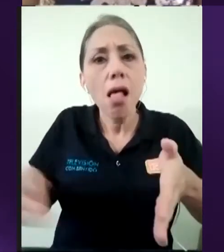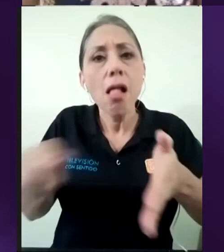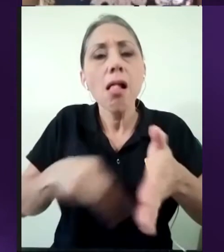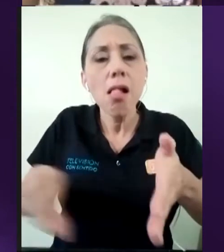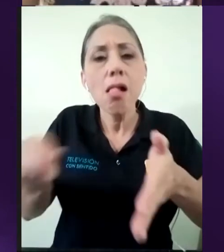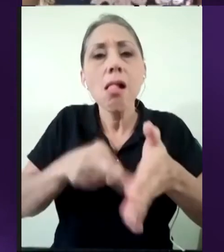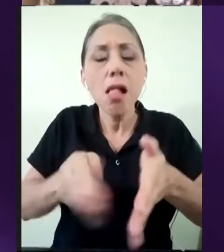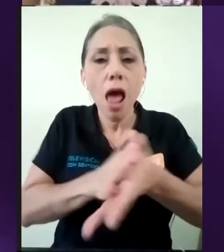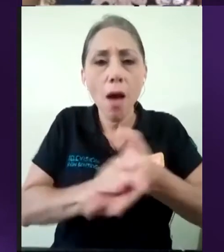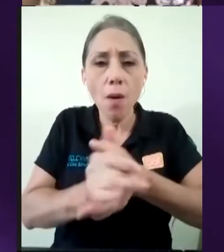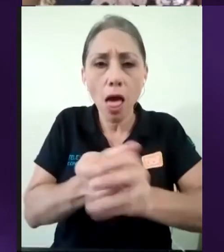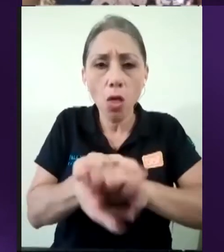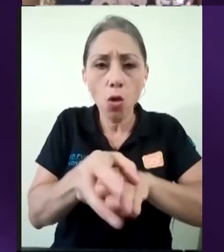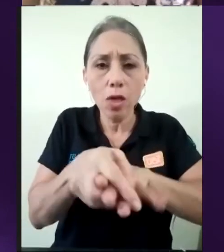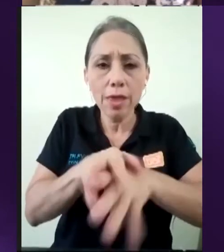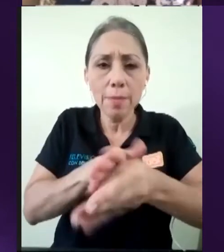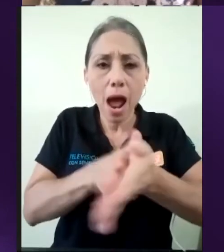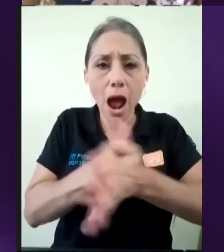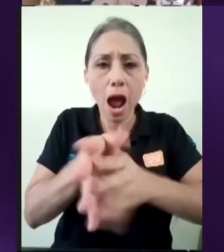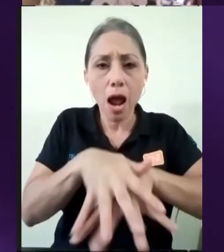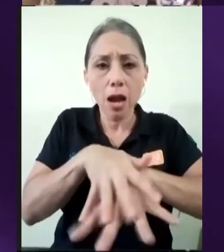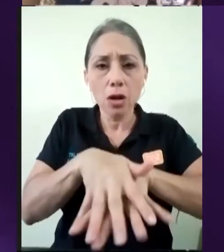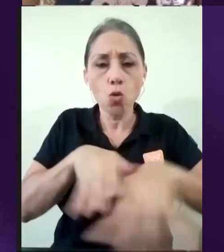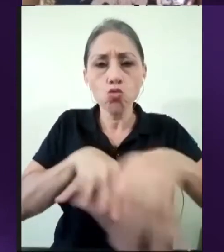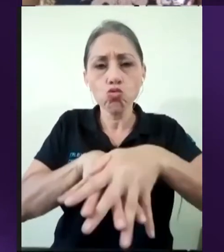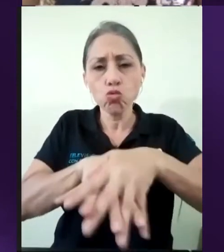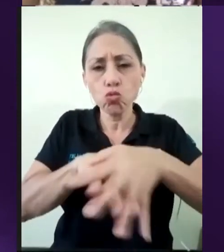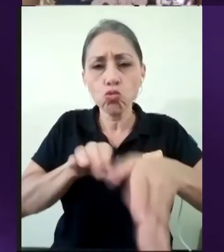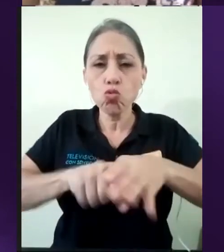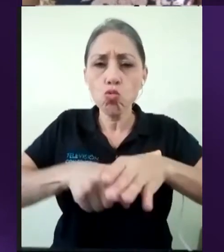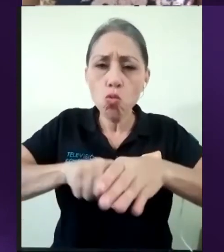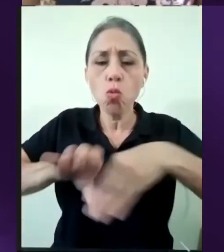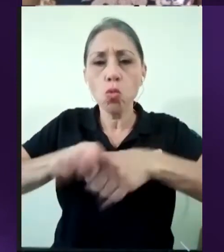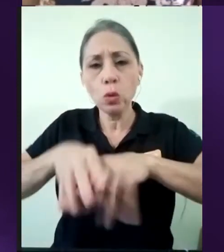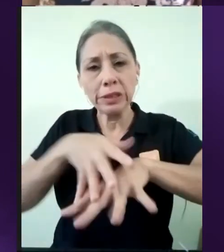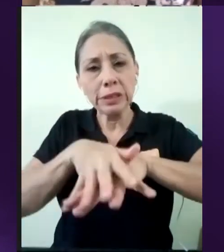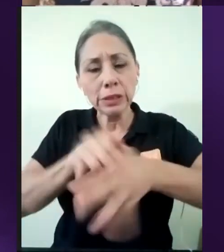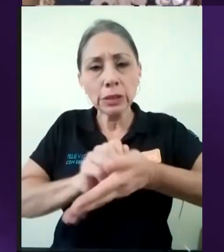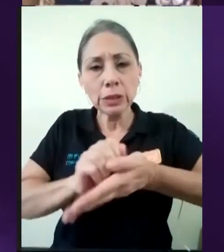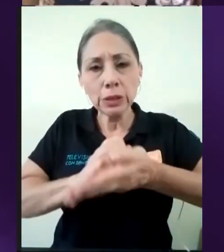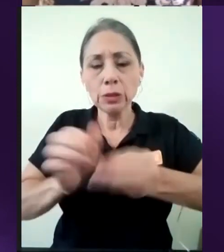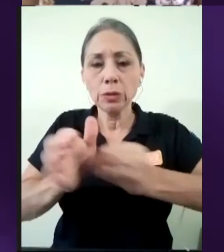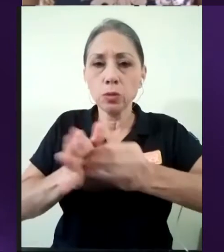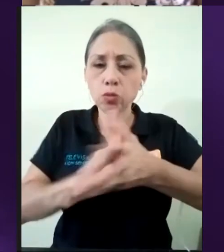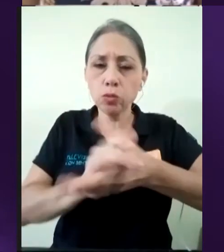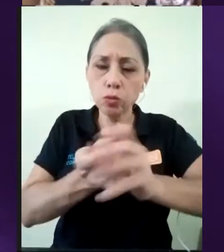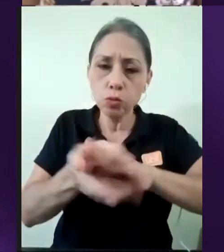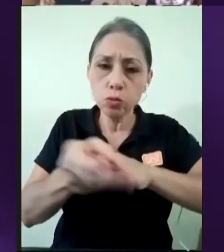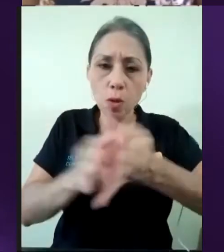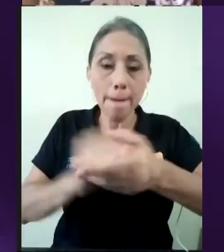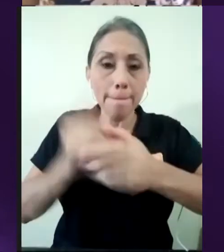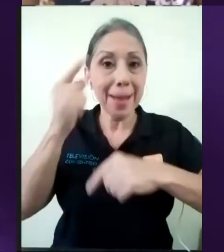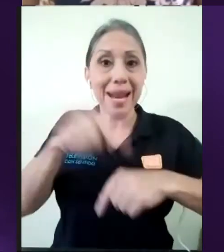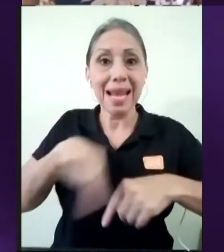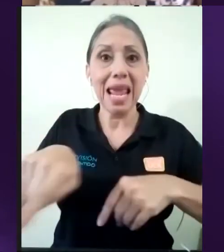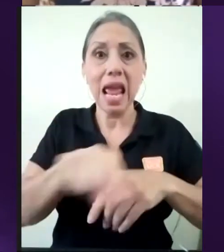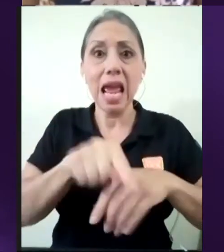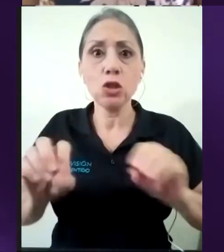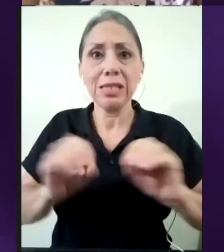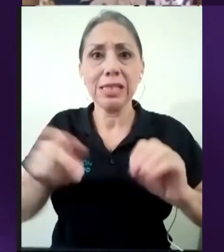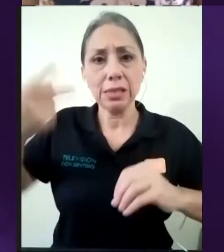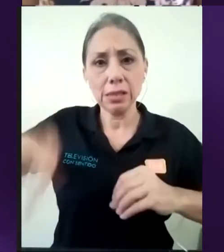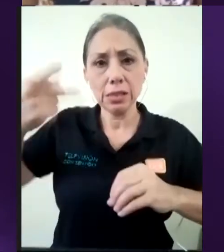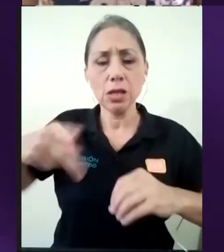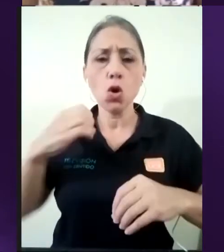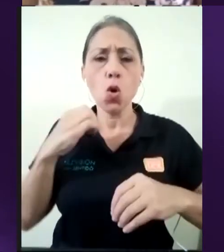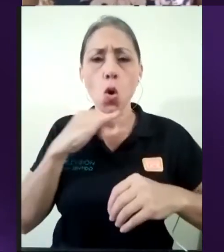evitar precisamente estar expuestos o mayor riesgo a la contaminación. De igual manera,